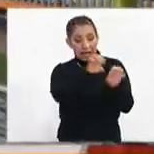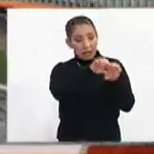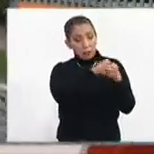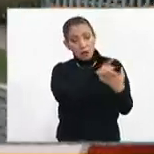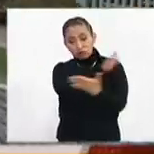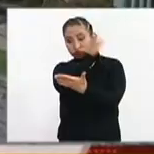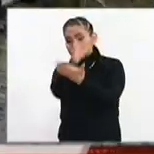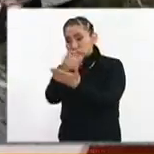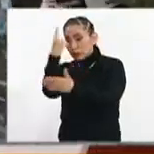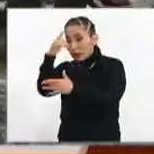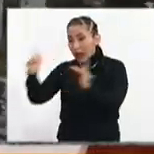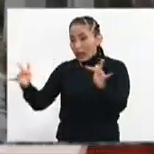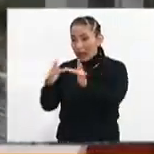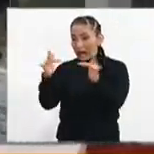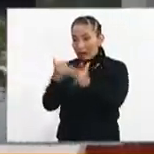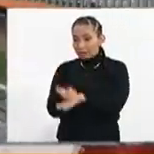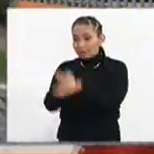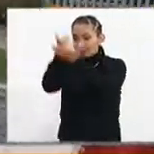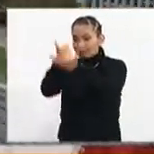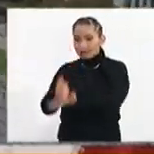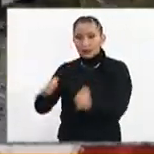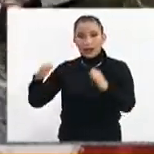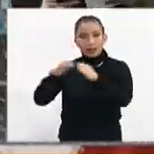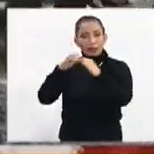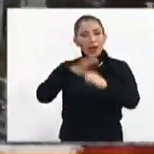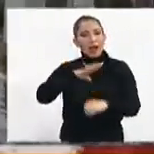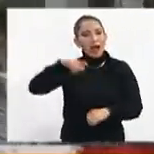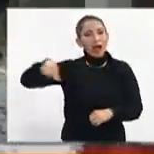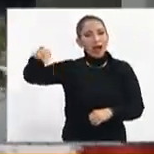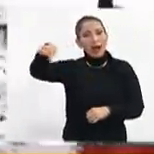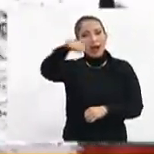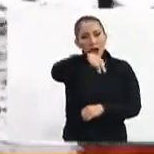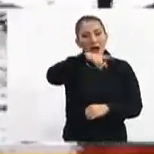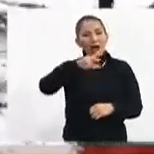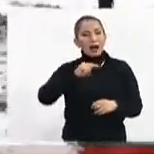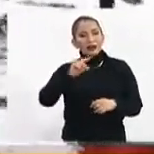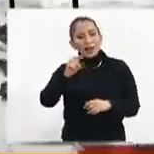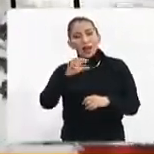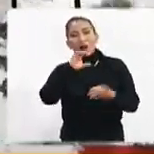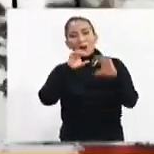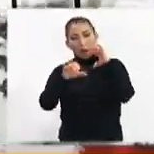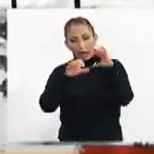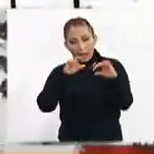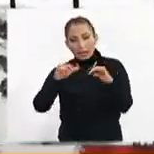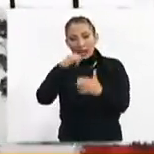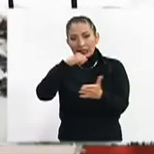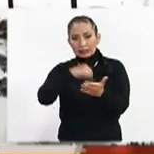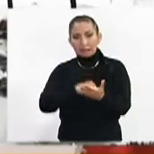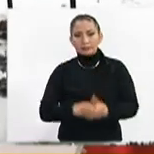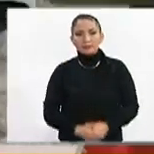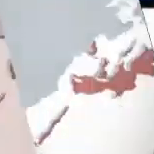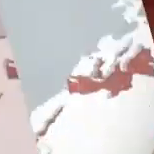de conectividad para asistir en las emergencias que existan en las telecomunicaciones de la isla.